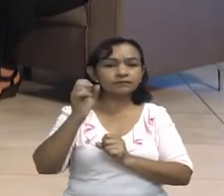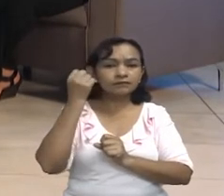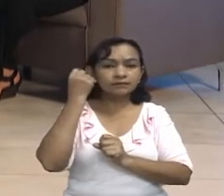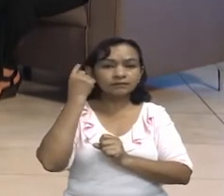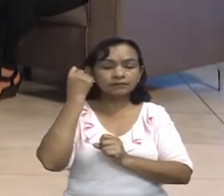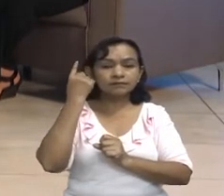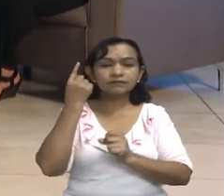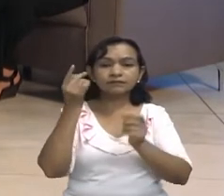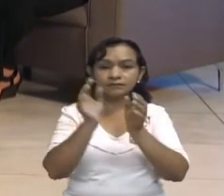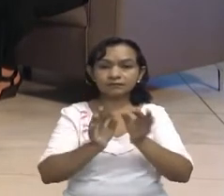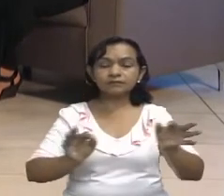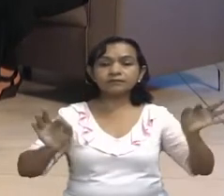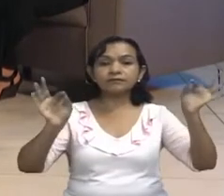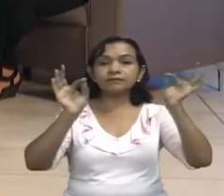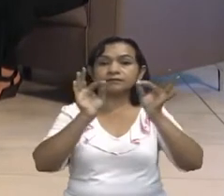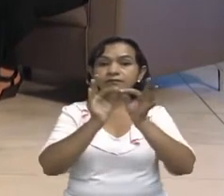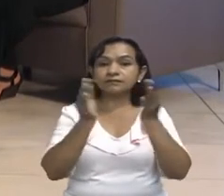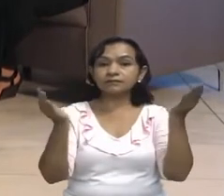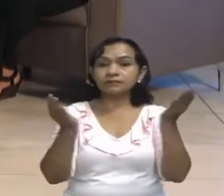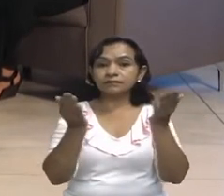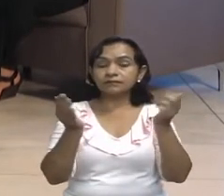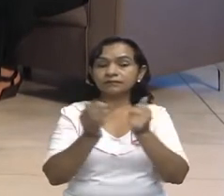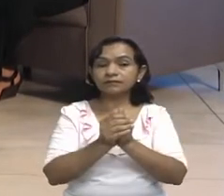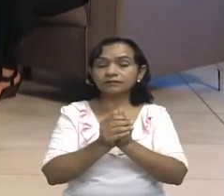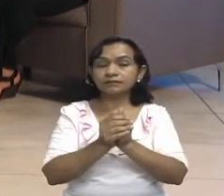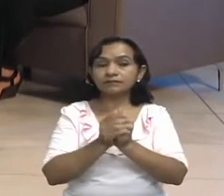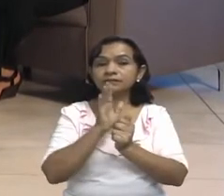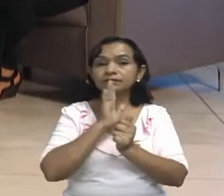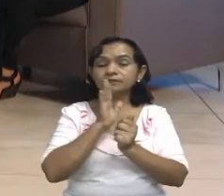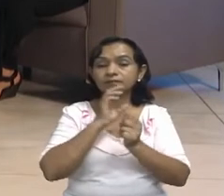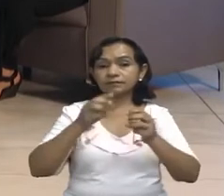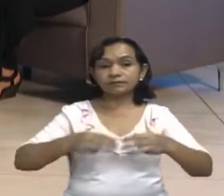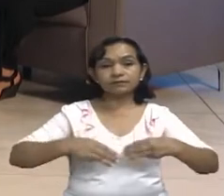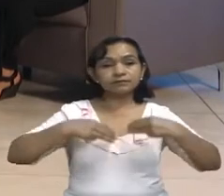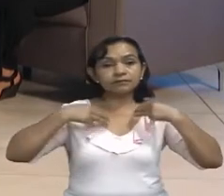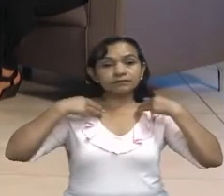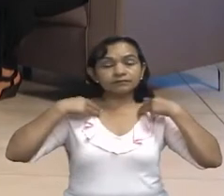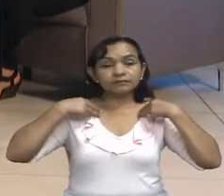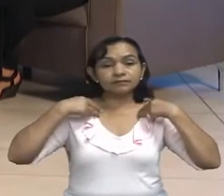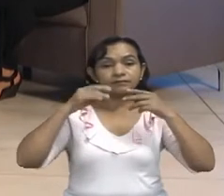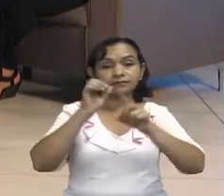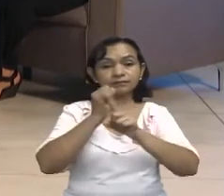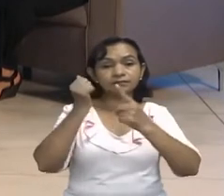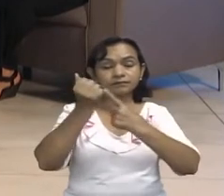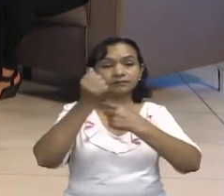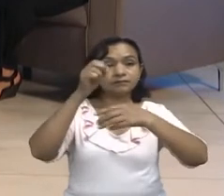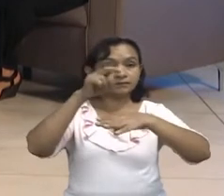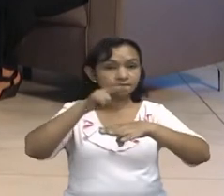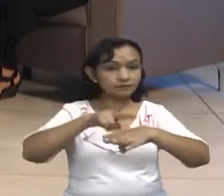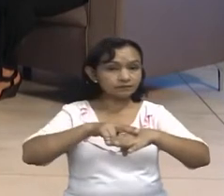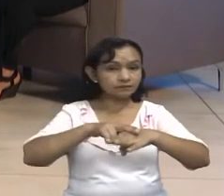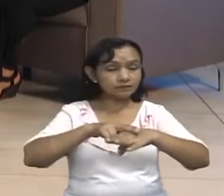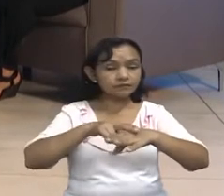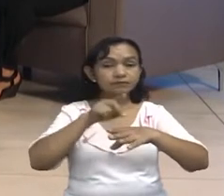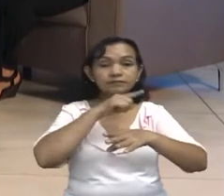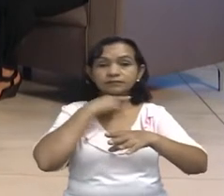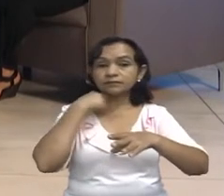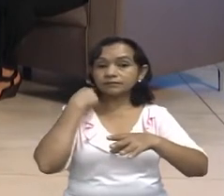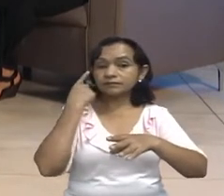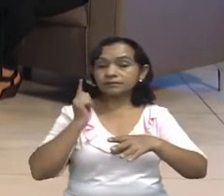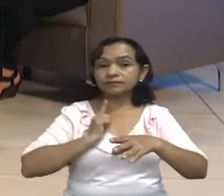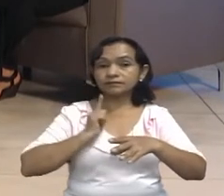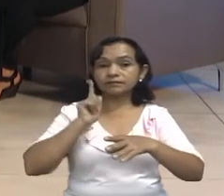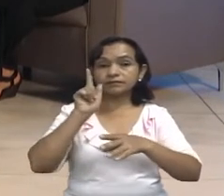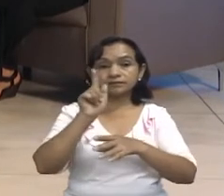un aspecto vital, creo, que era esa parte de la modernización de la Asamblea Nacional, y dentro de esa realidad ubicando a